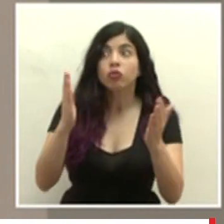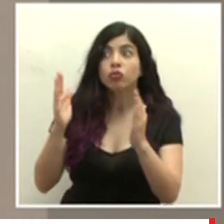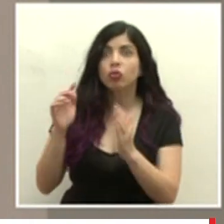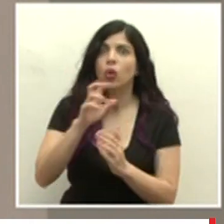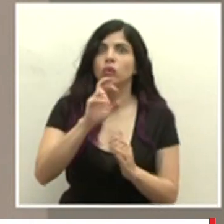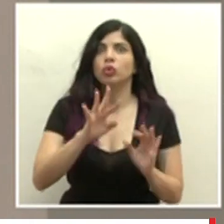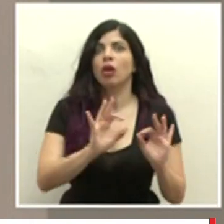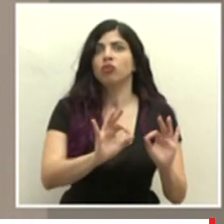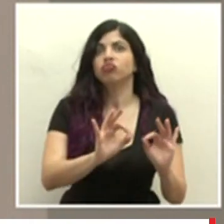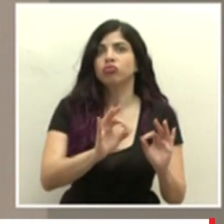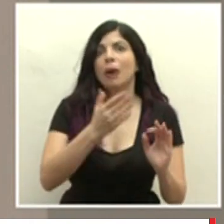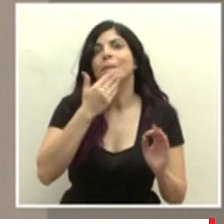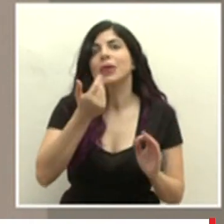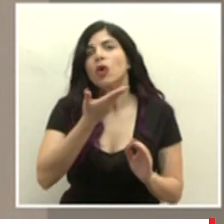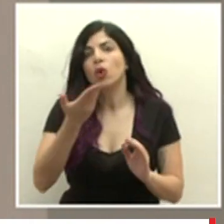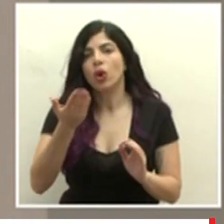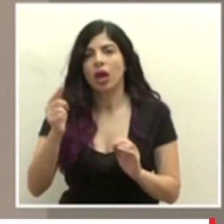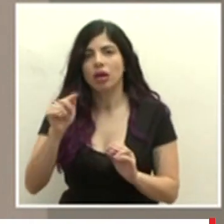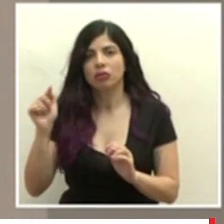darles